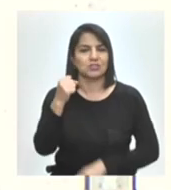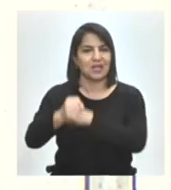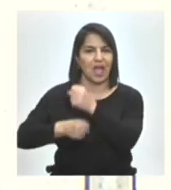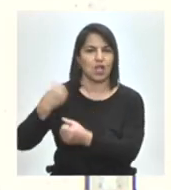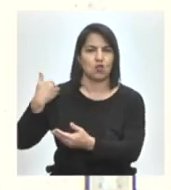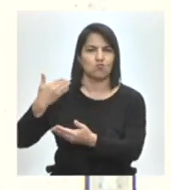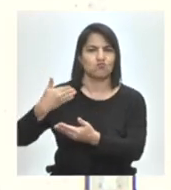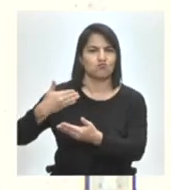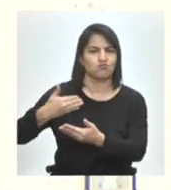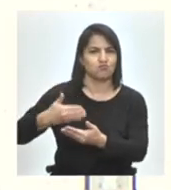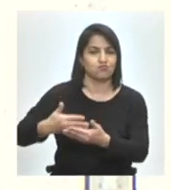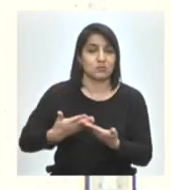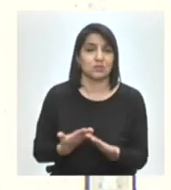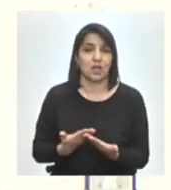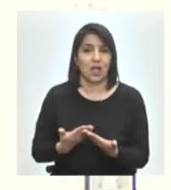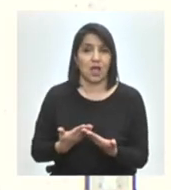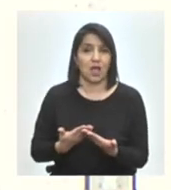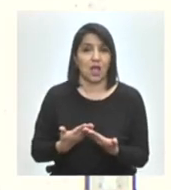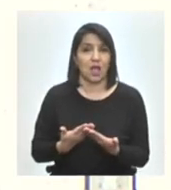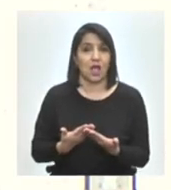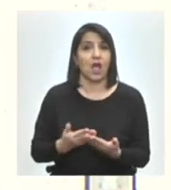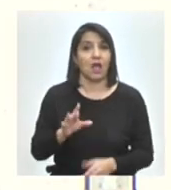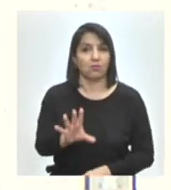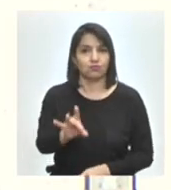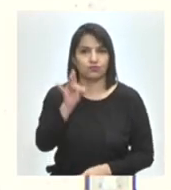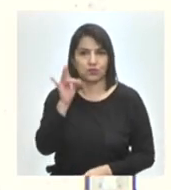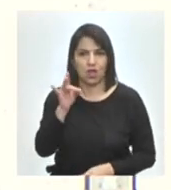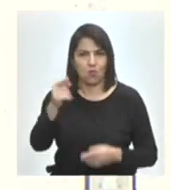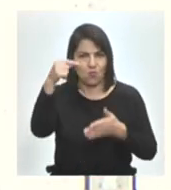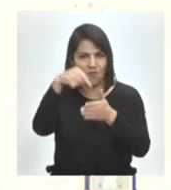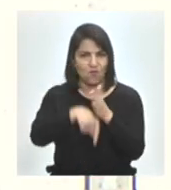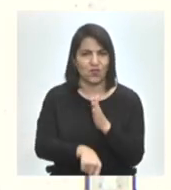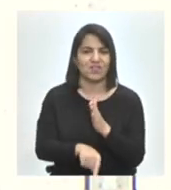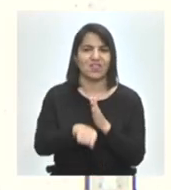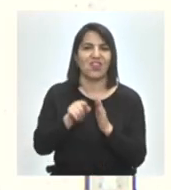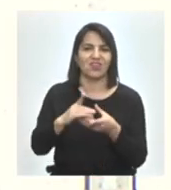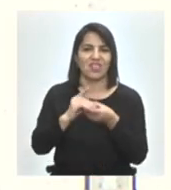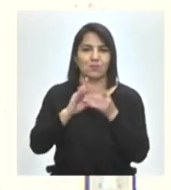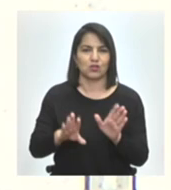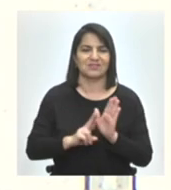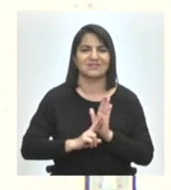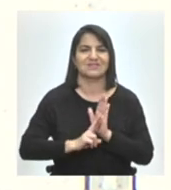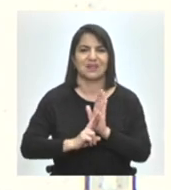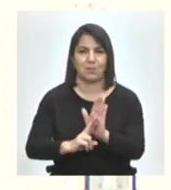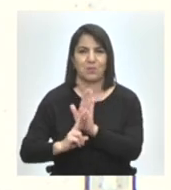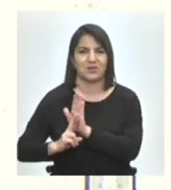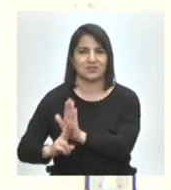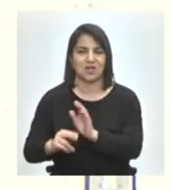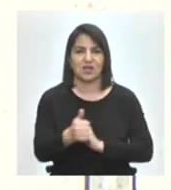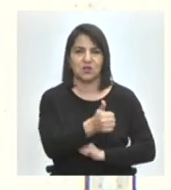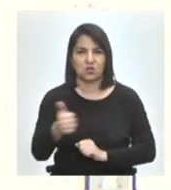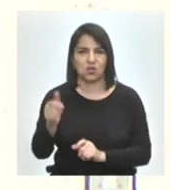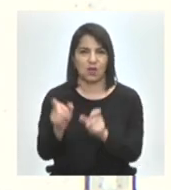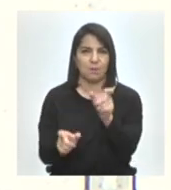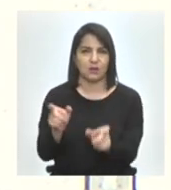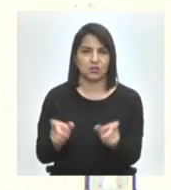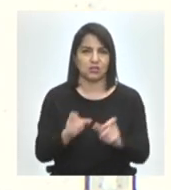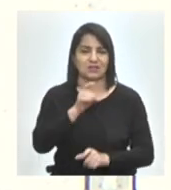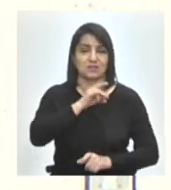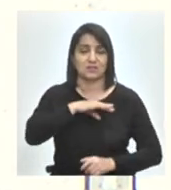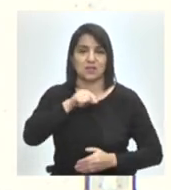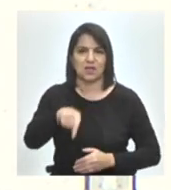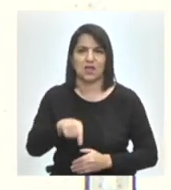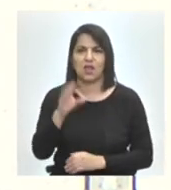historia, se ha propuesto profundizar la democracia y representar a todas y todos los chilenos en la búsqueda